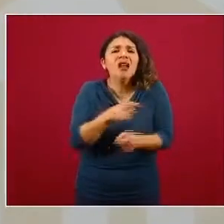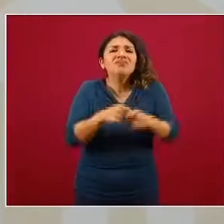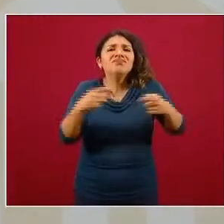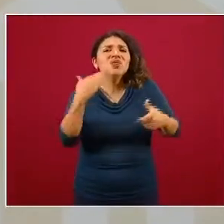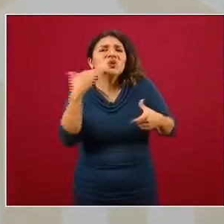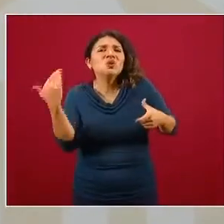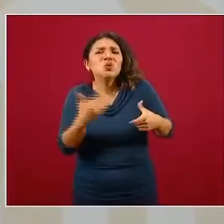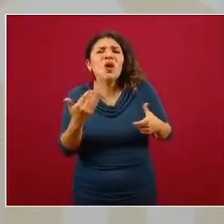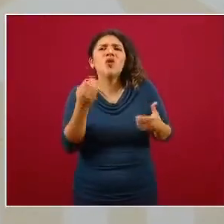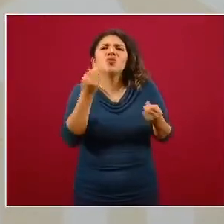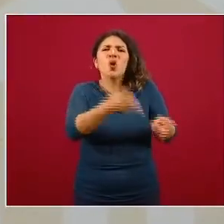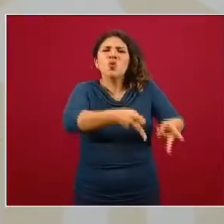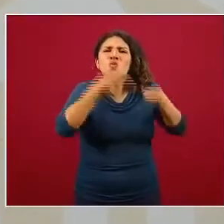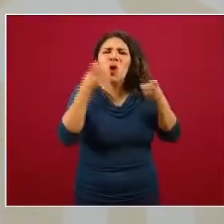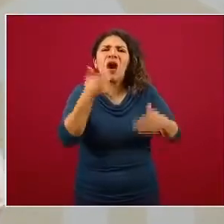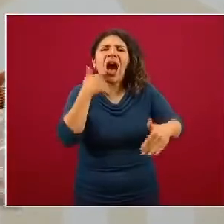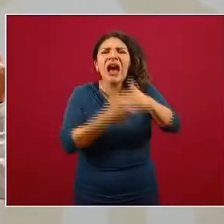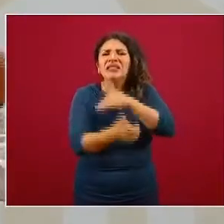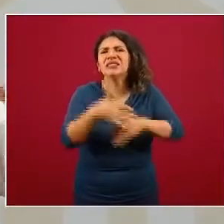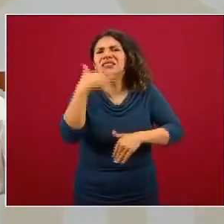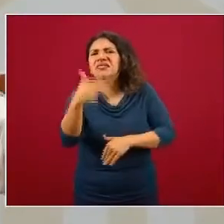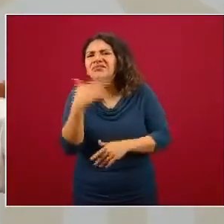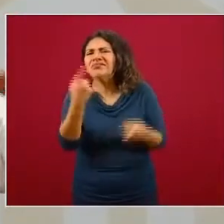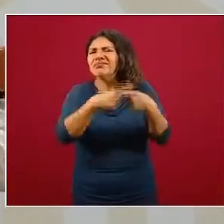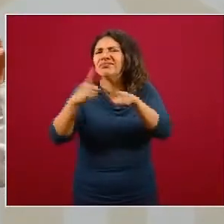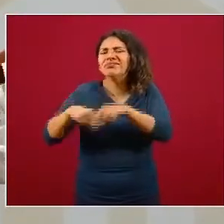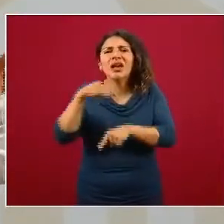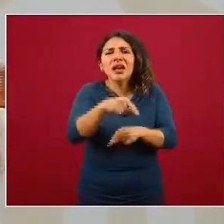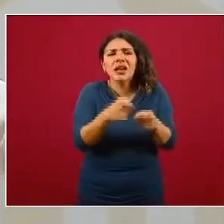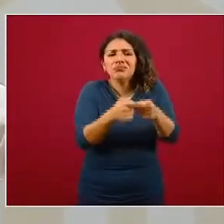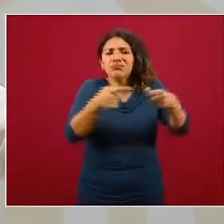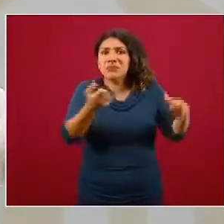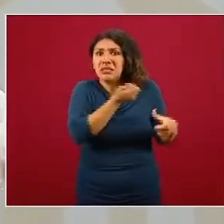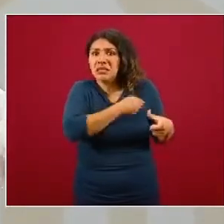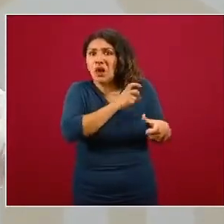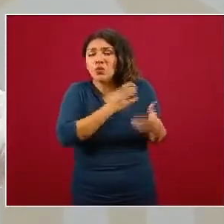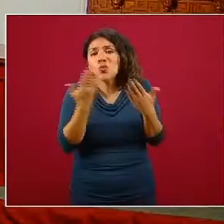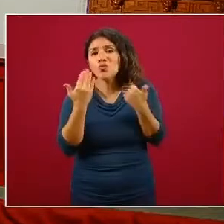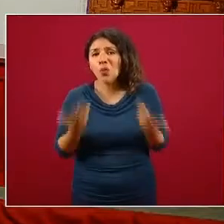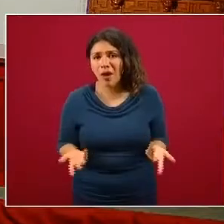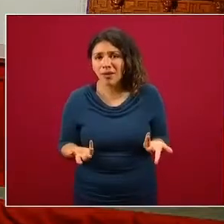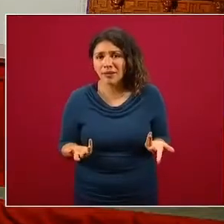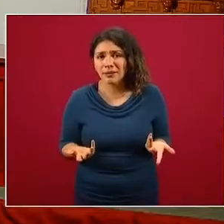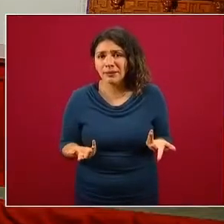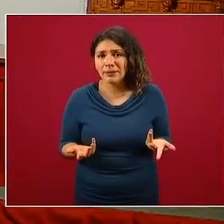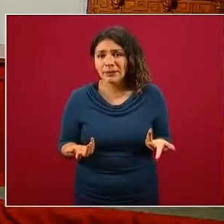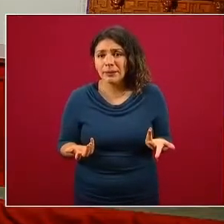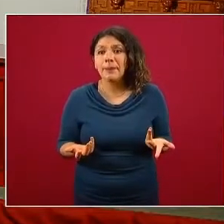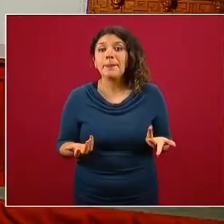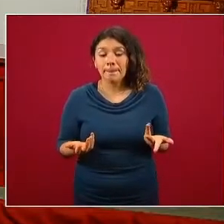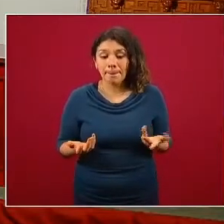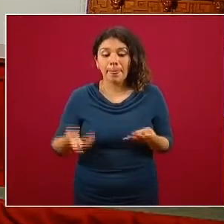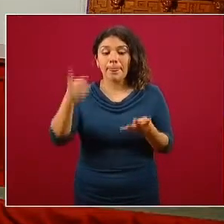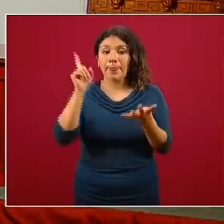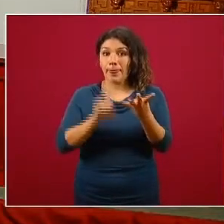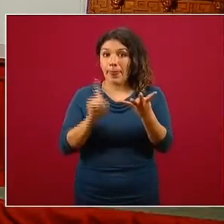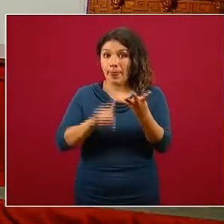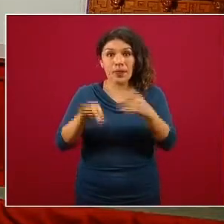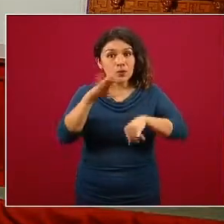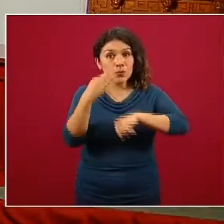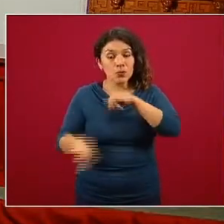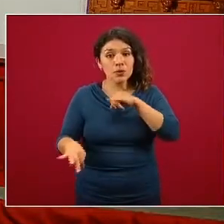fue víctima de múltiples actos de corrupción que no permitieron tener una cobertura suficiente. Y cuarto y